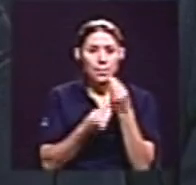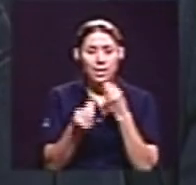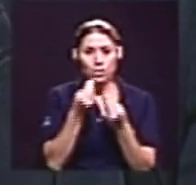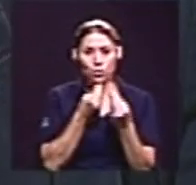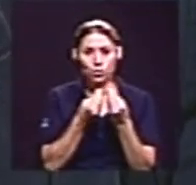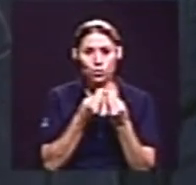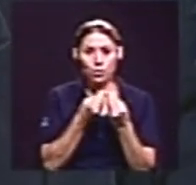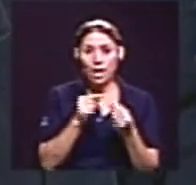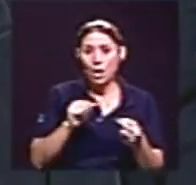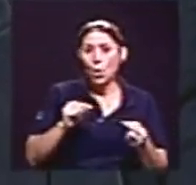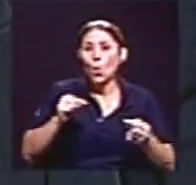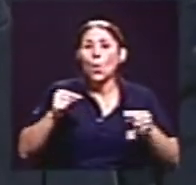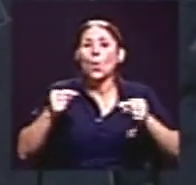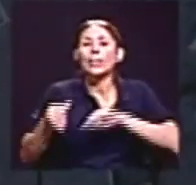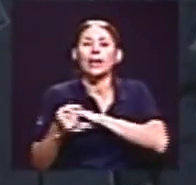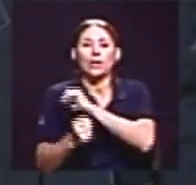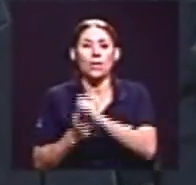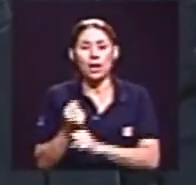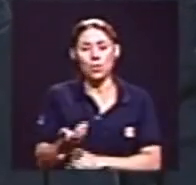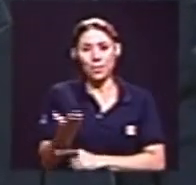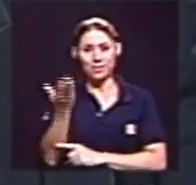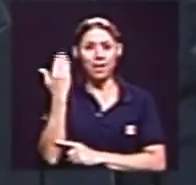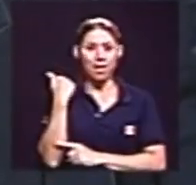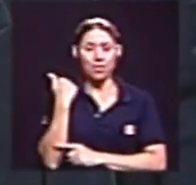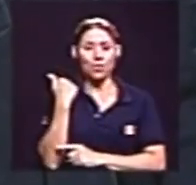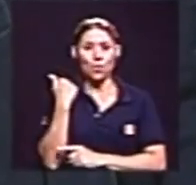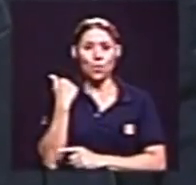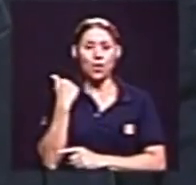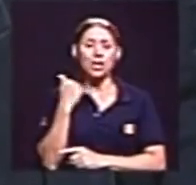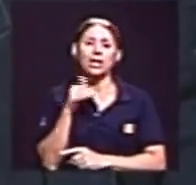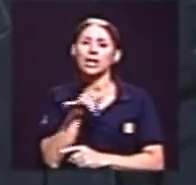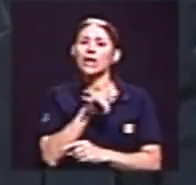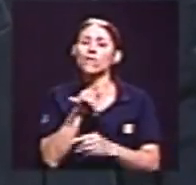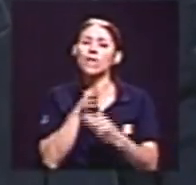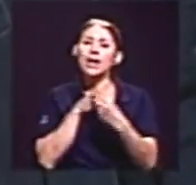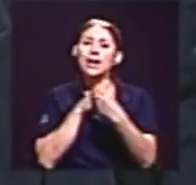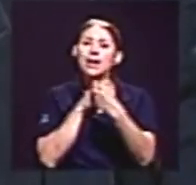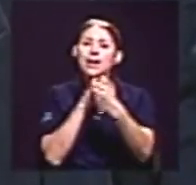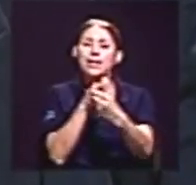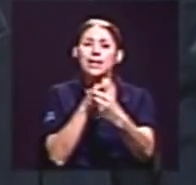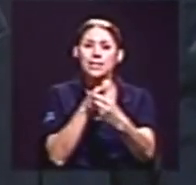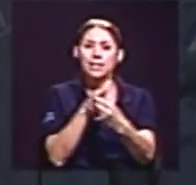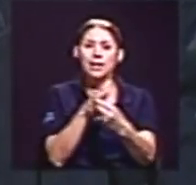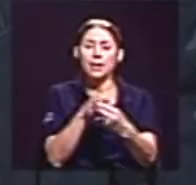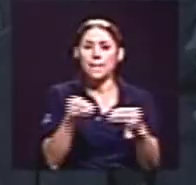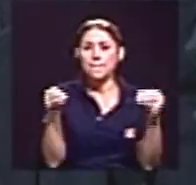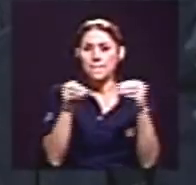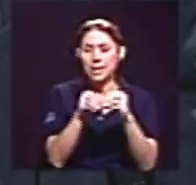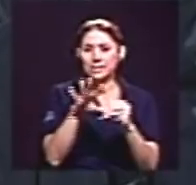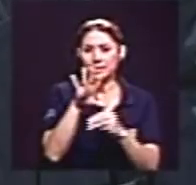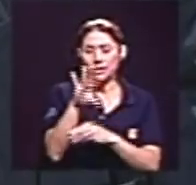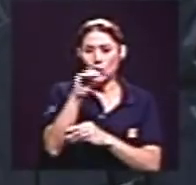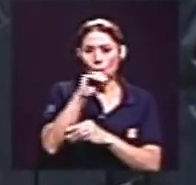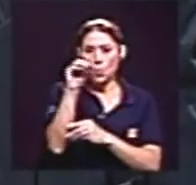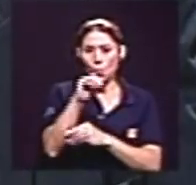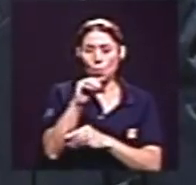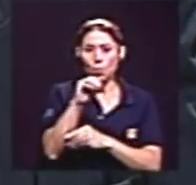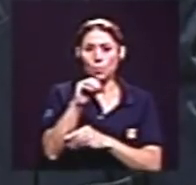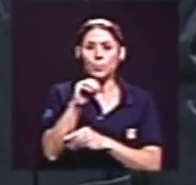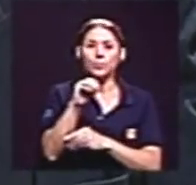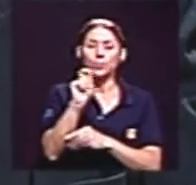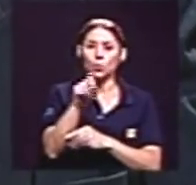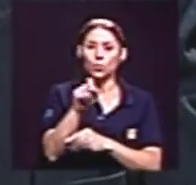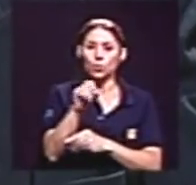contrario del año anterior, que fue líder y por cerca de por más de 5 puntos porcentuales, en este